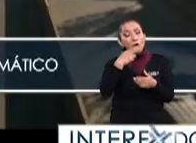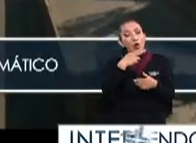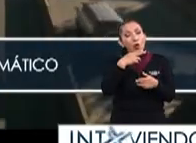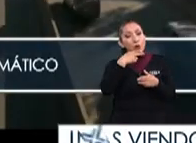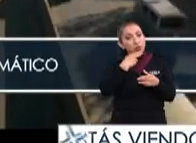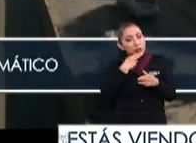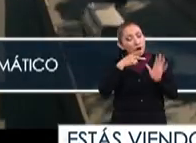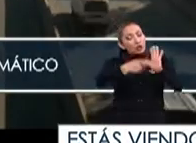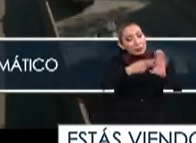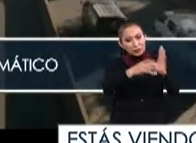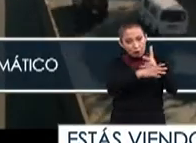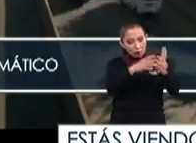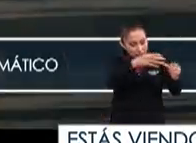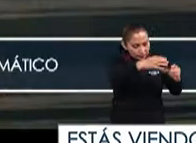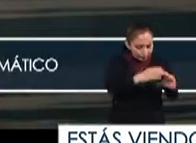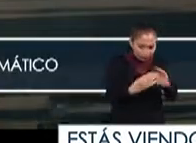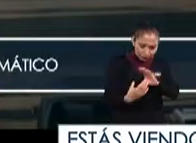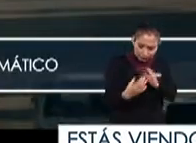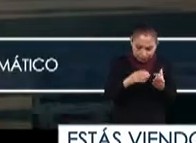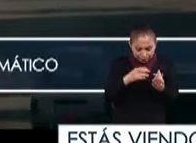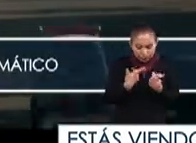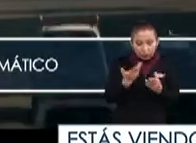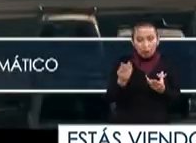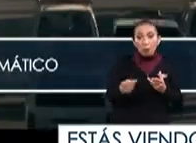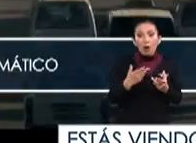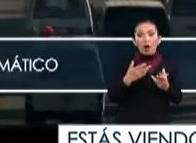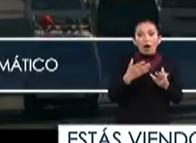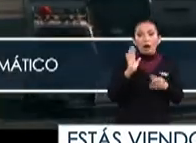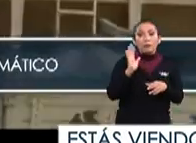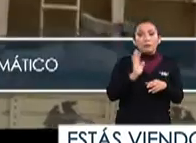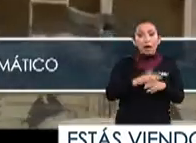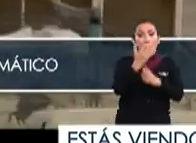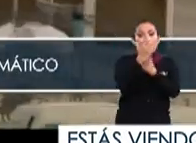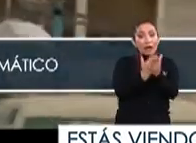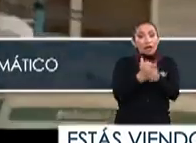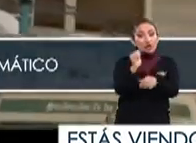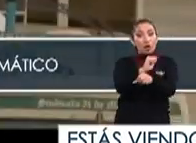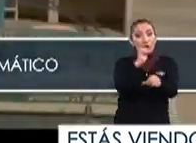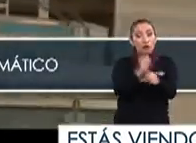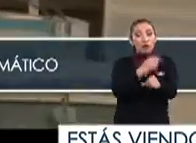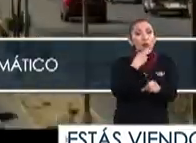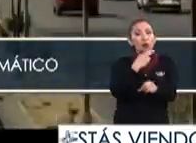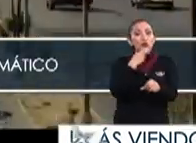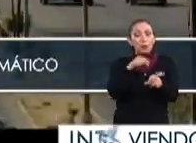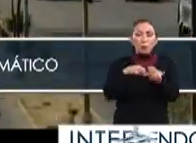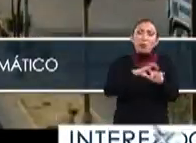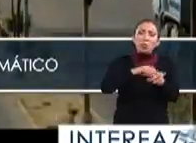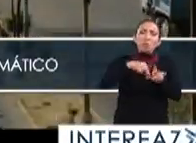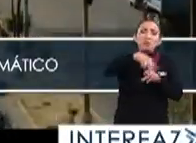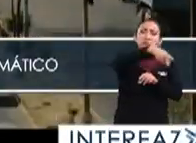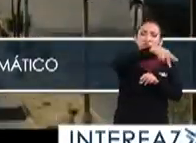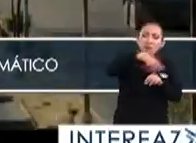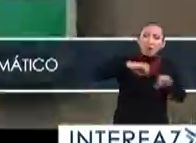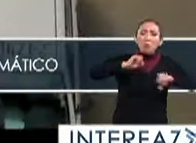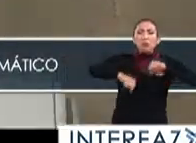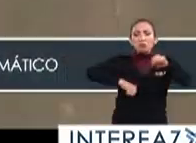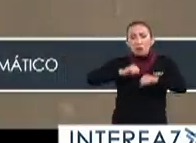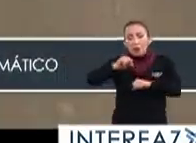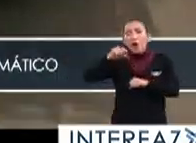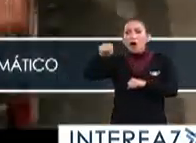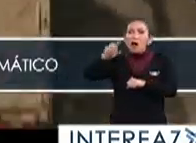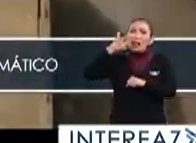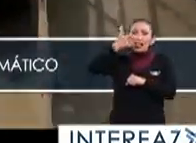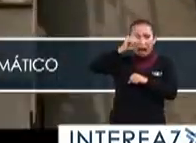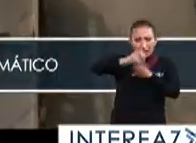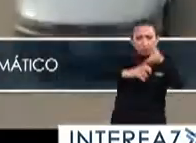reutilizar, de procurar no usar tanto el automóvil, de reducir la emisión de gas de efecto invernadero,